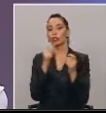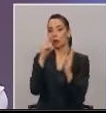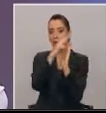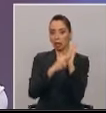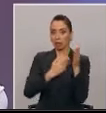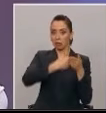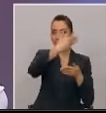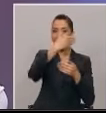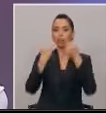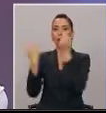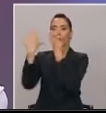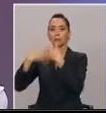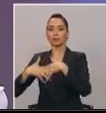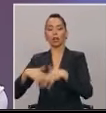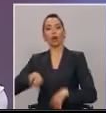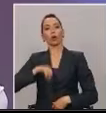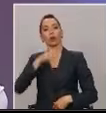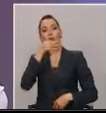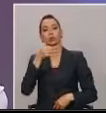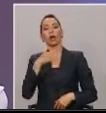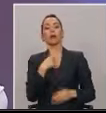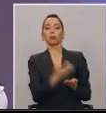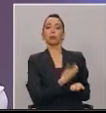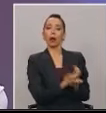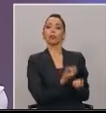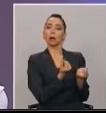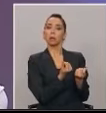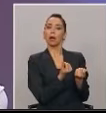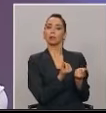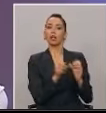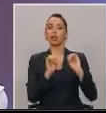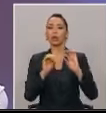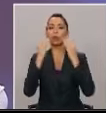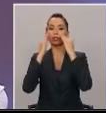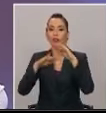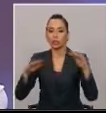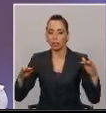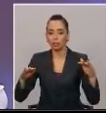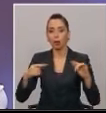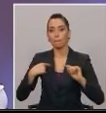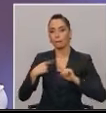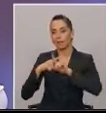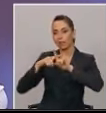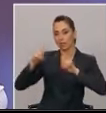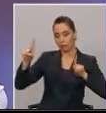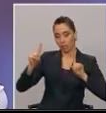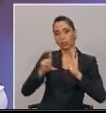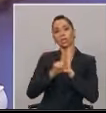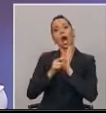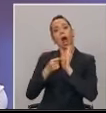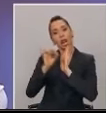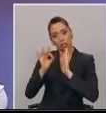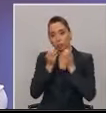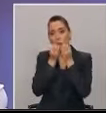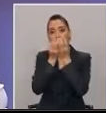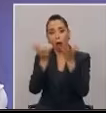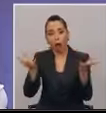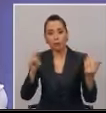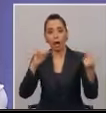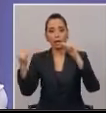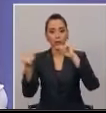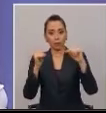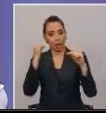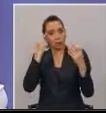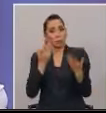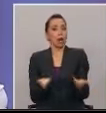empresarios orgullosos de contar de que ellos ganaban dinero con la educación de los niños. Y mi diferencia legítima, la digo abiertamente, creo que este debate